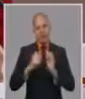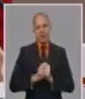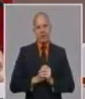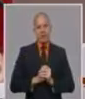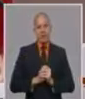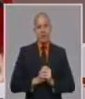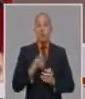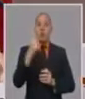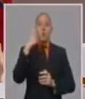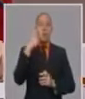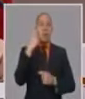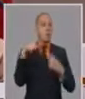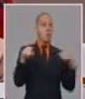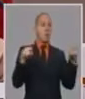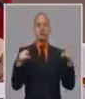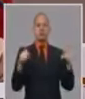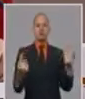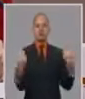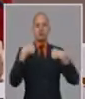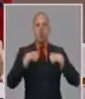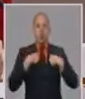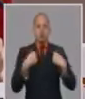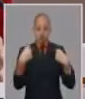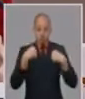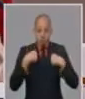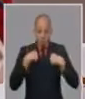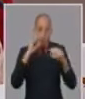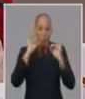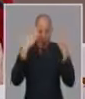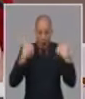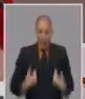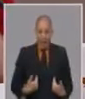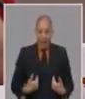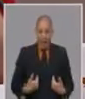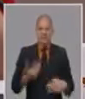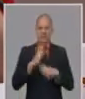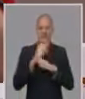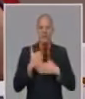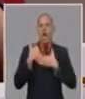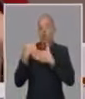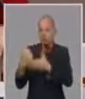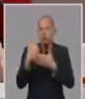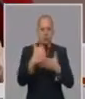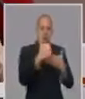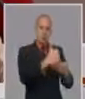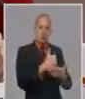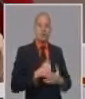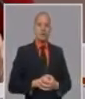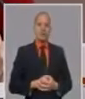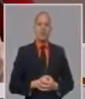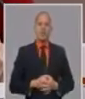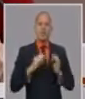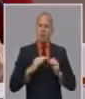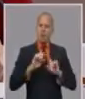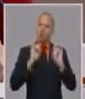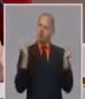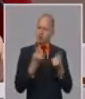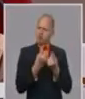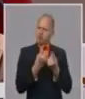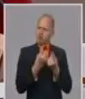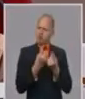palabra de orden, la responsabilidad colectiva, y entender que entre todos podemos